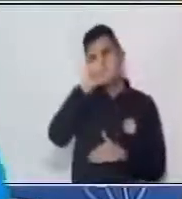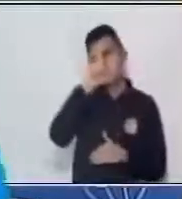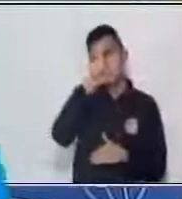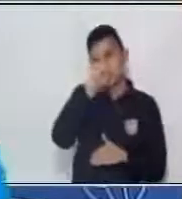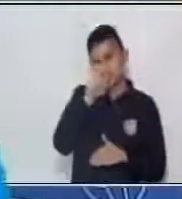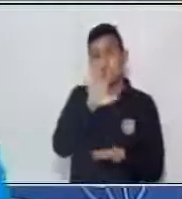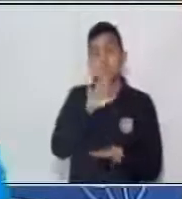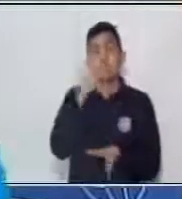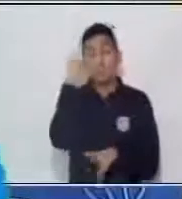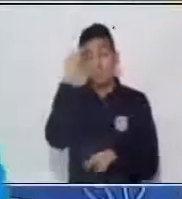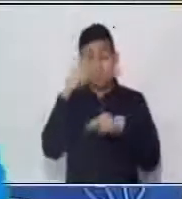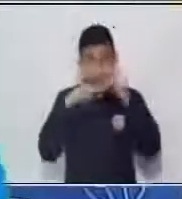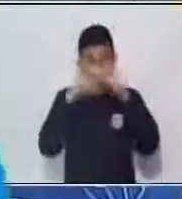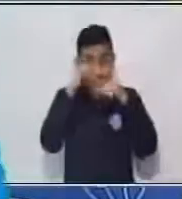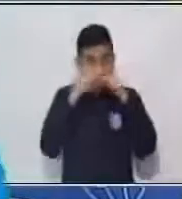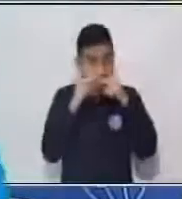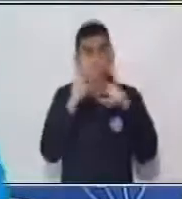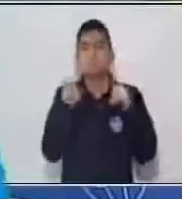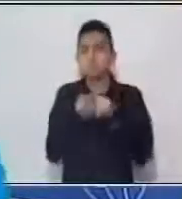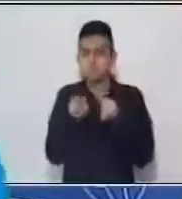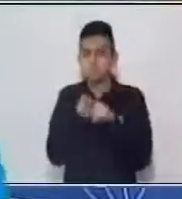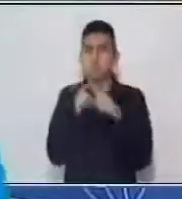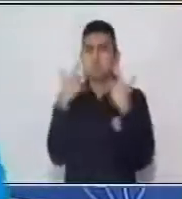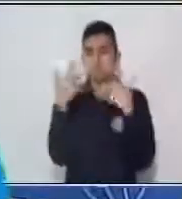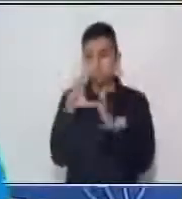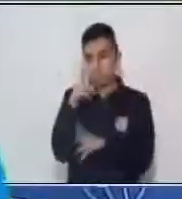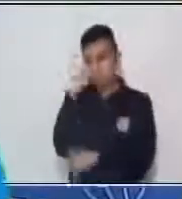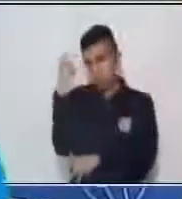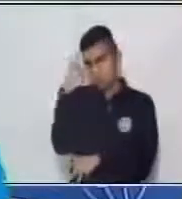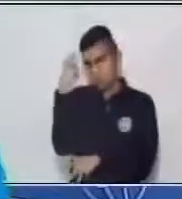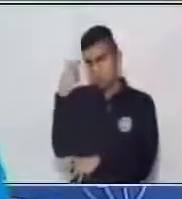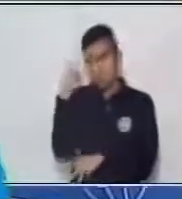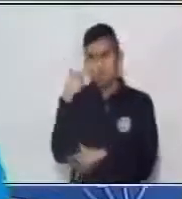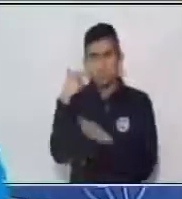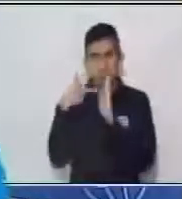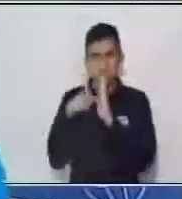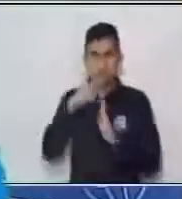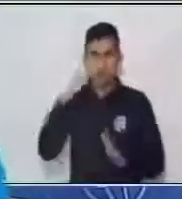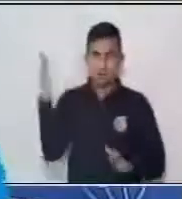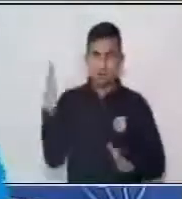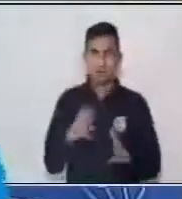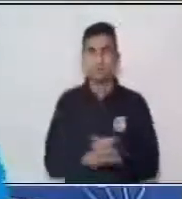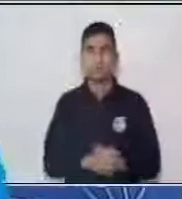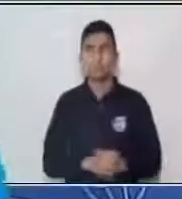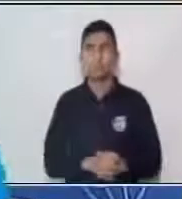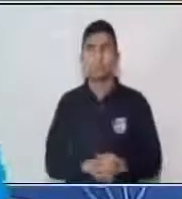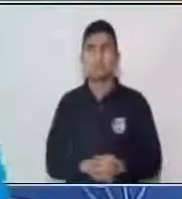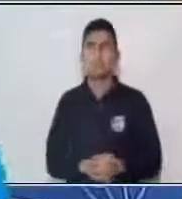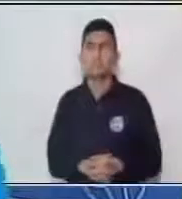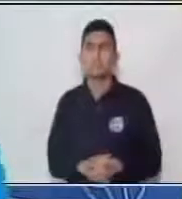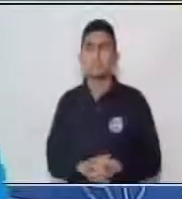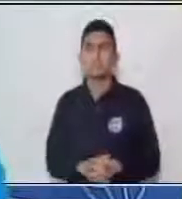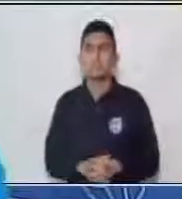decir construido, también estamos trabajando otro verbo. Entonces, lo vamos a señalizar